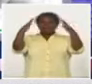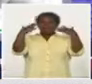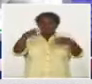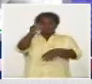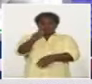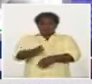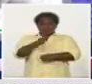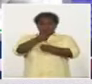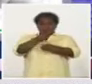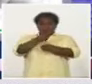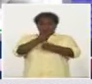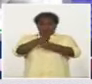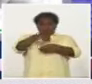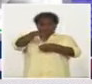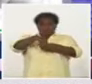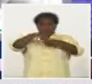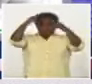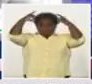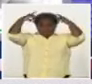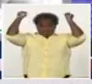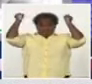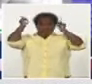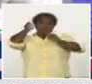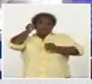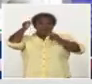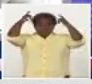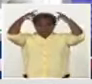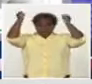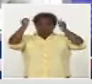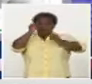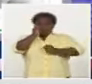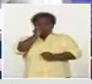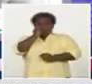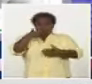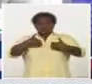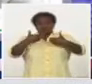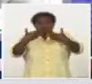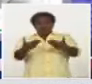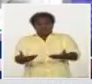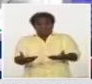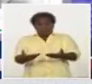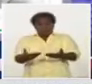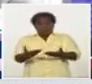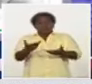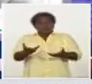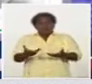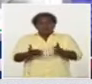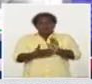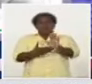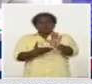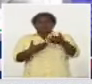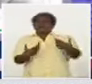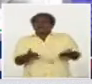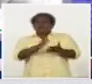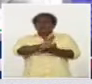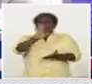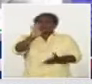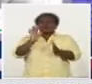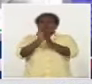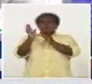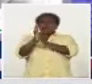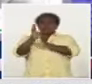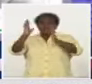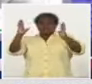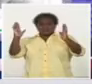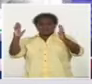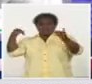enfermeras y enfermeros que tantas muestras de dedicación y compromiso con la salud de nuestro pueblo han brindado en estos meses de pandemia. Y ayer también